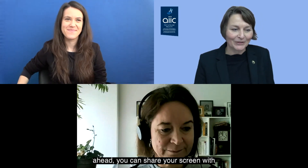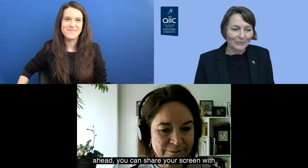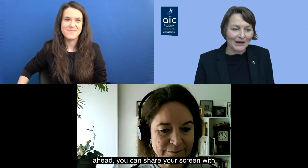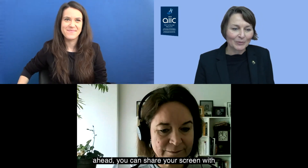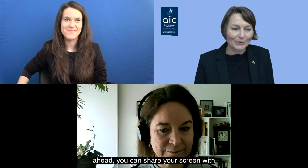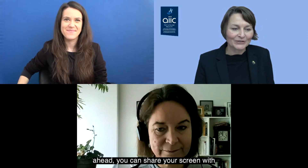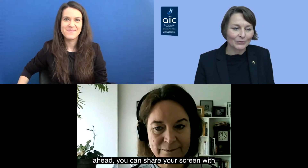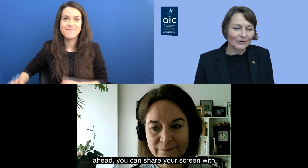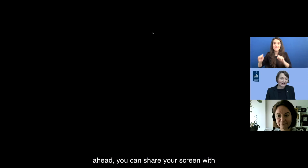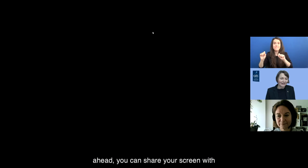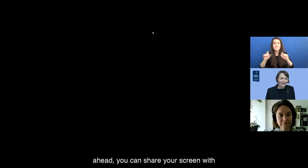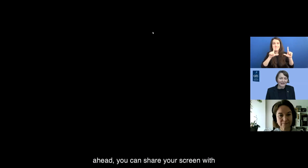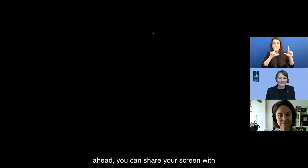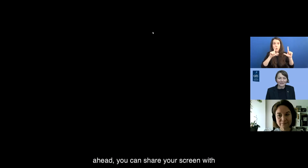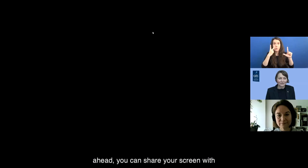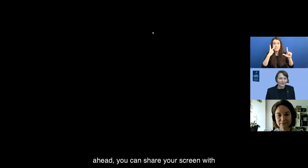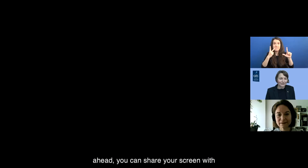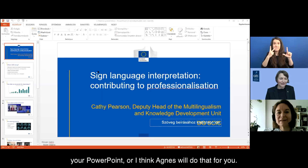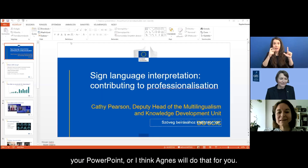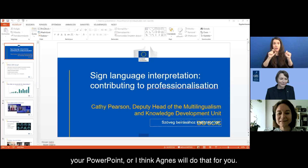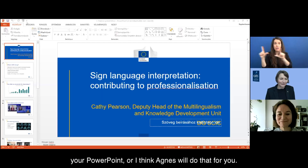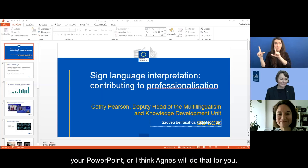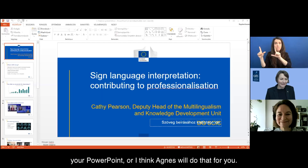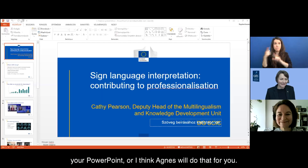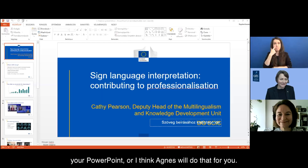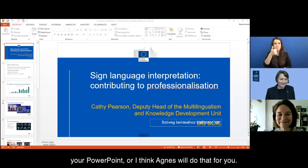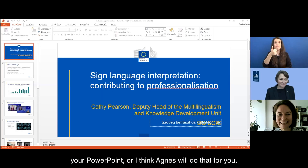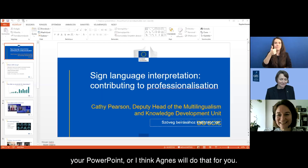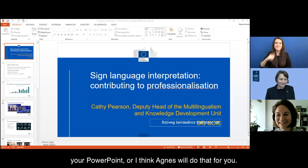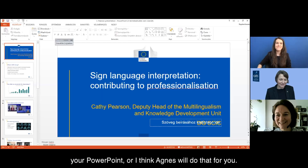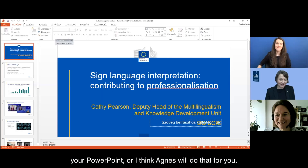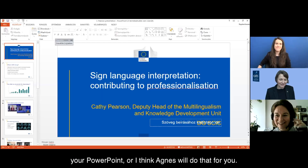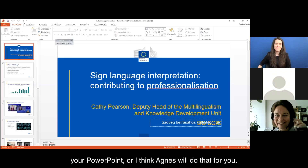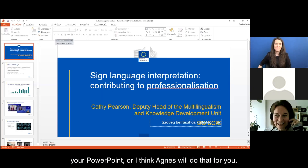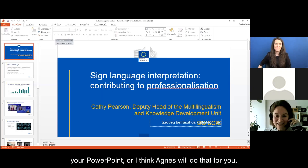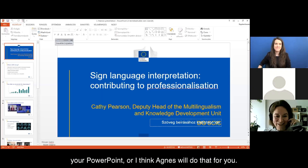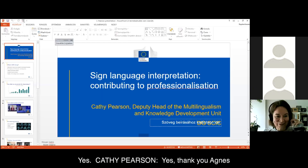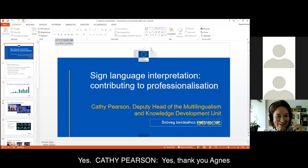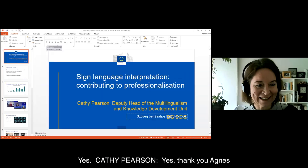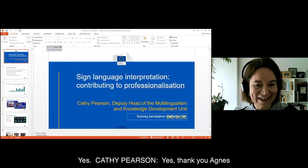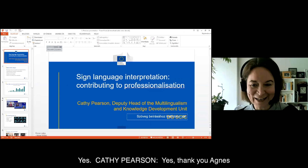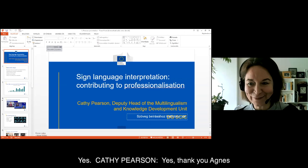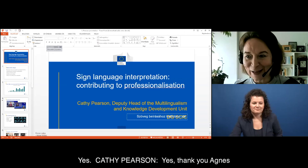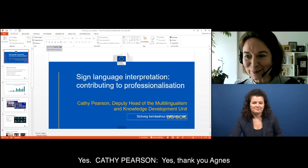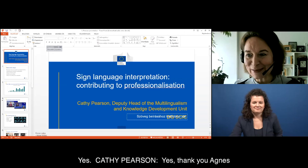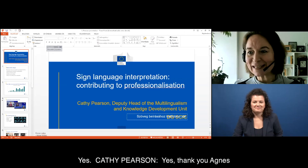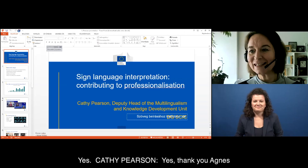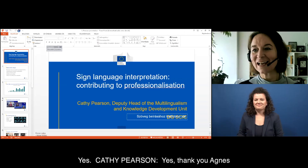ahora compartir la pantalla, ya sea el PowerPoint, y Anesh te va a ayudar.